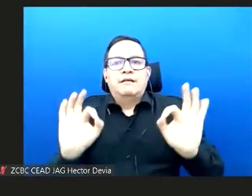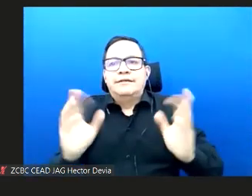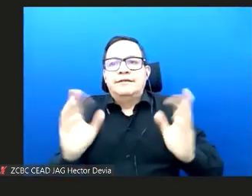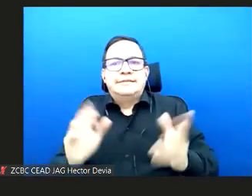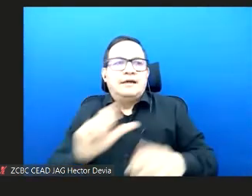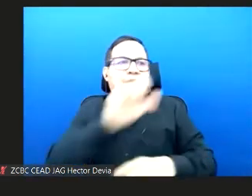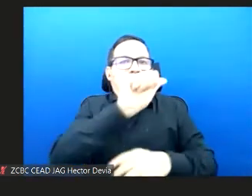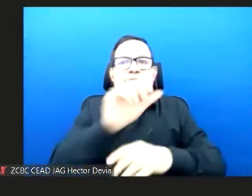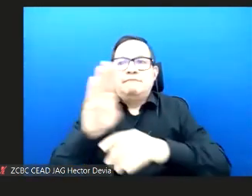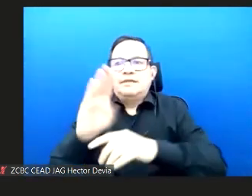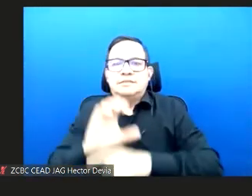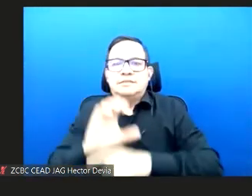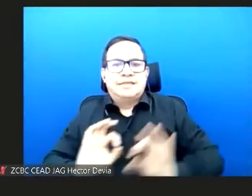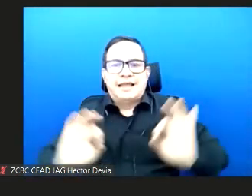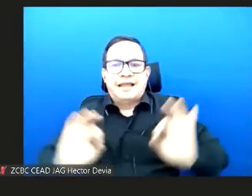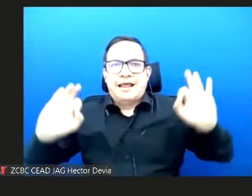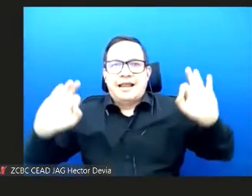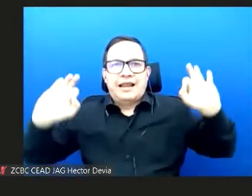C.